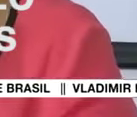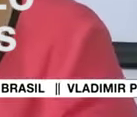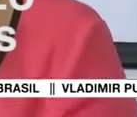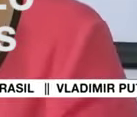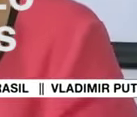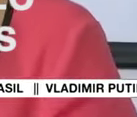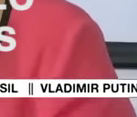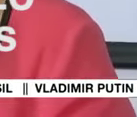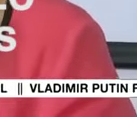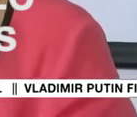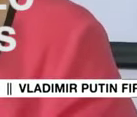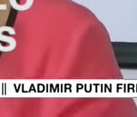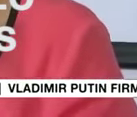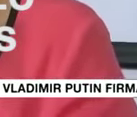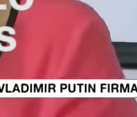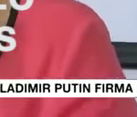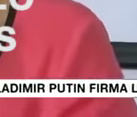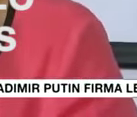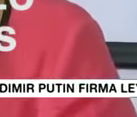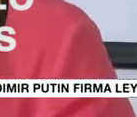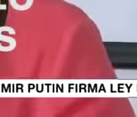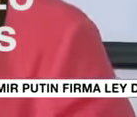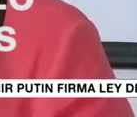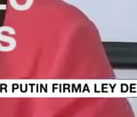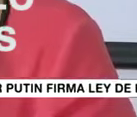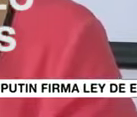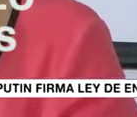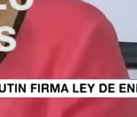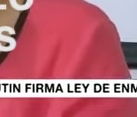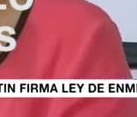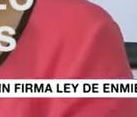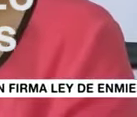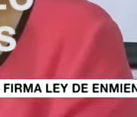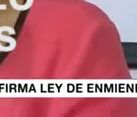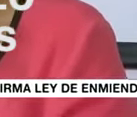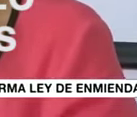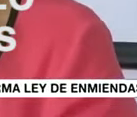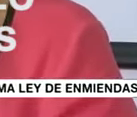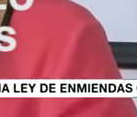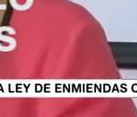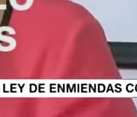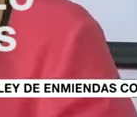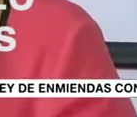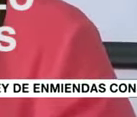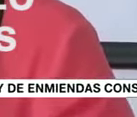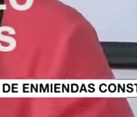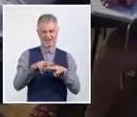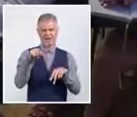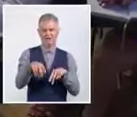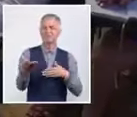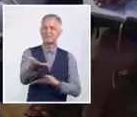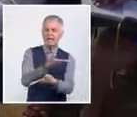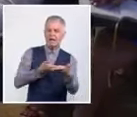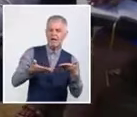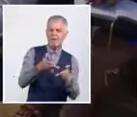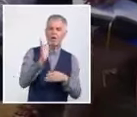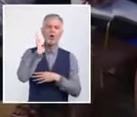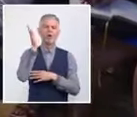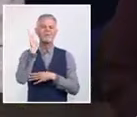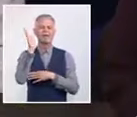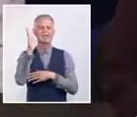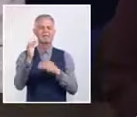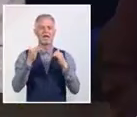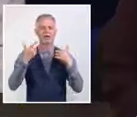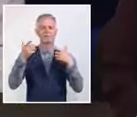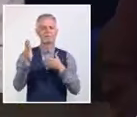los clientes con las medidas, sin extremo, sin pánico. En conferencia de prensa